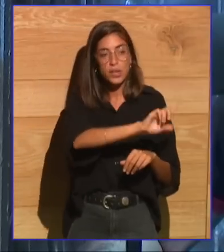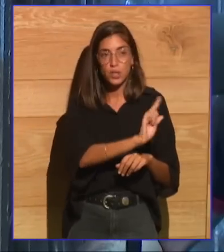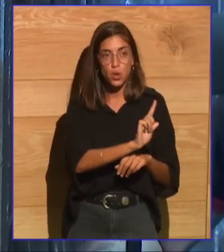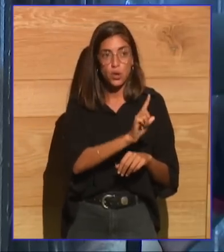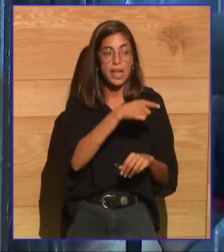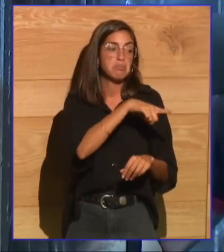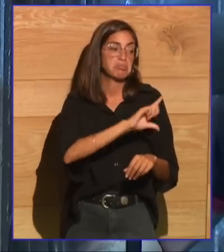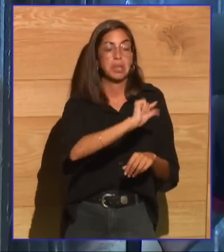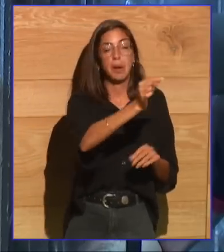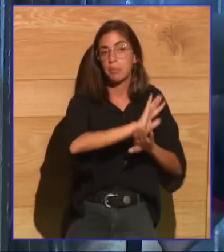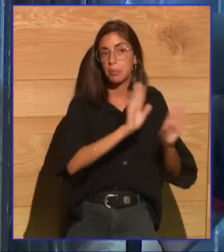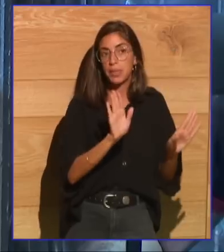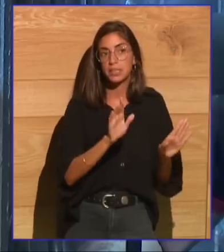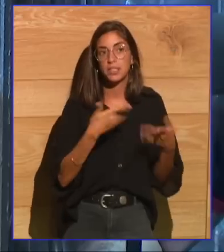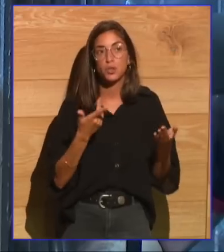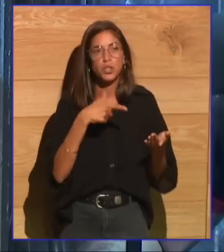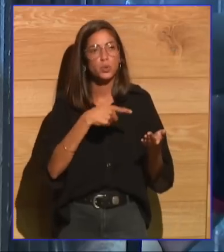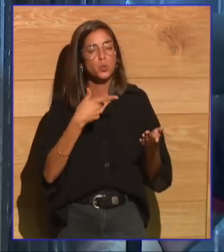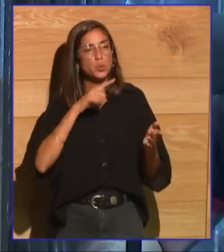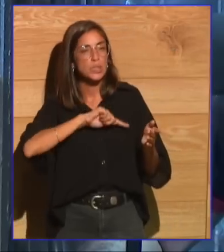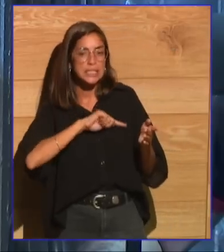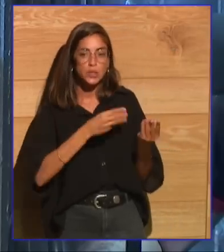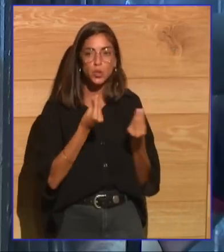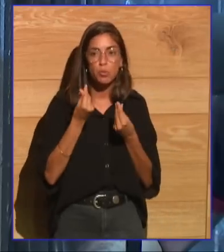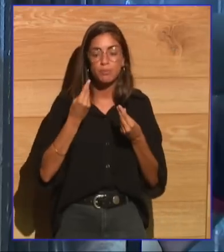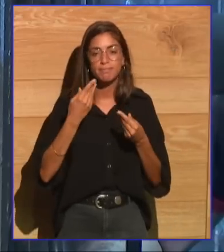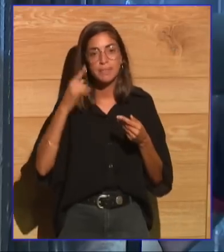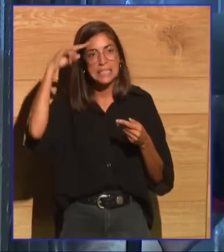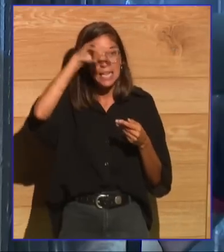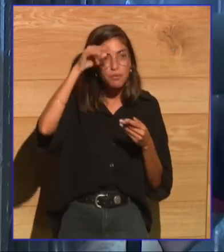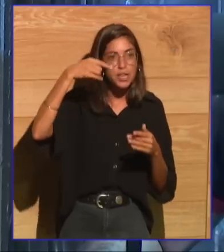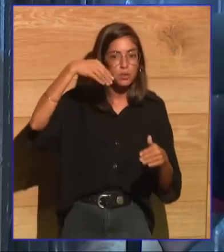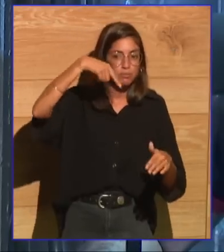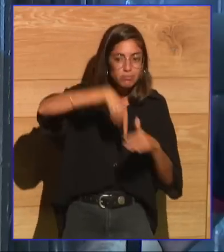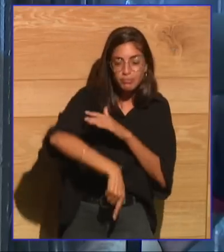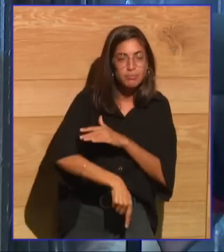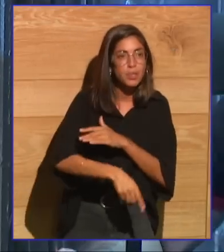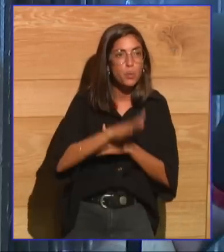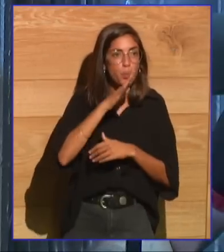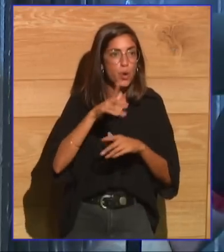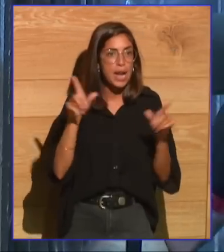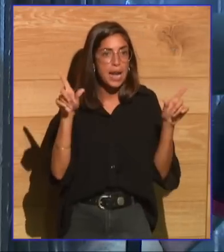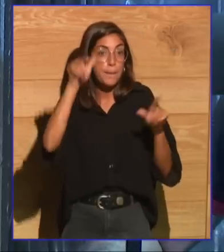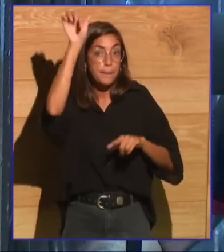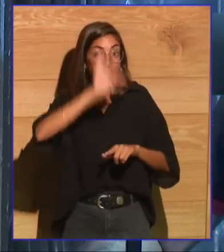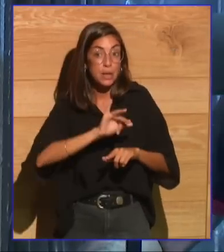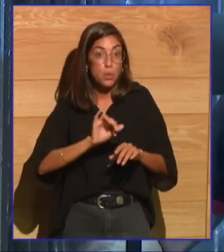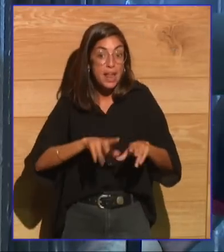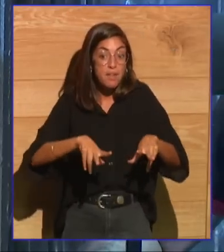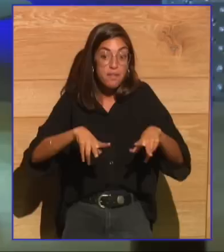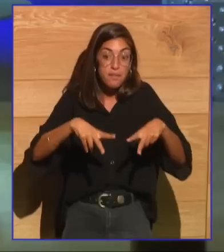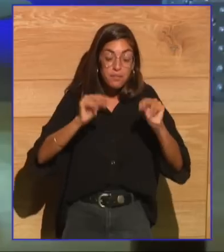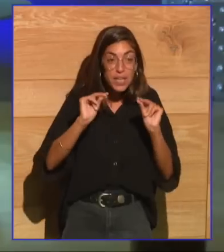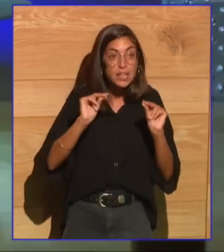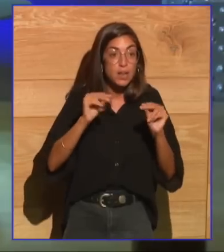no hubiera sentido ese descenso a los infiernos que es el momento en el que si la película se para porque es que se han muerto pero